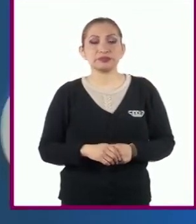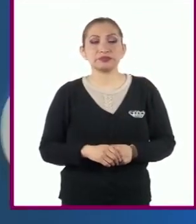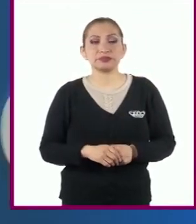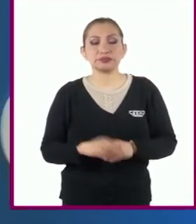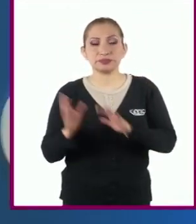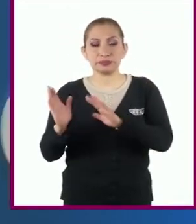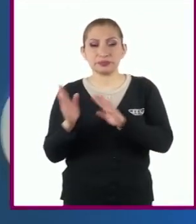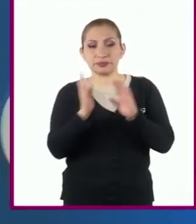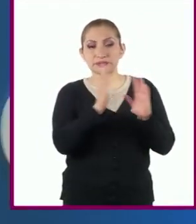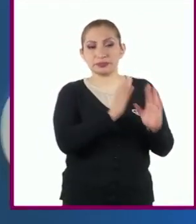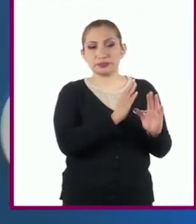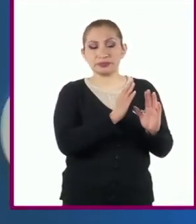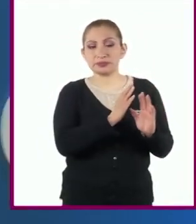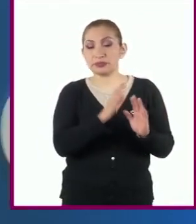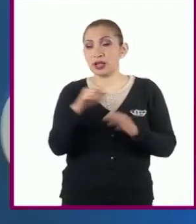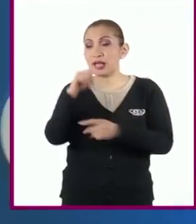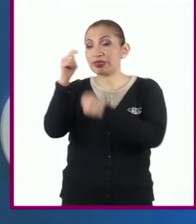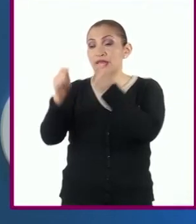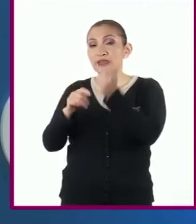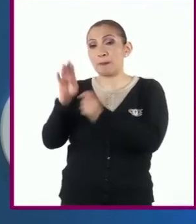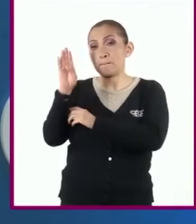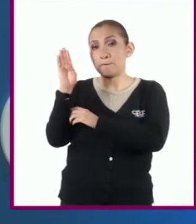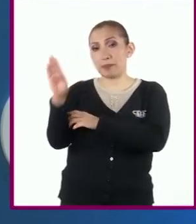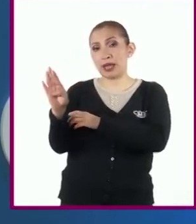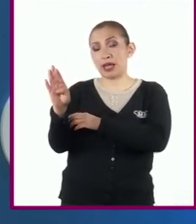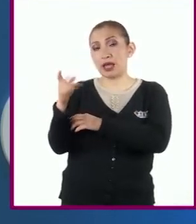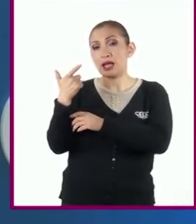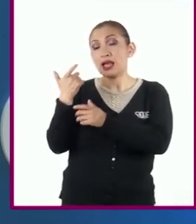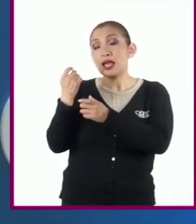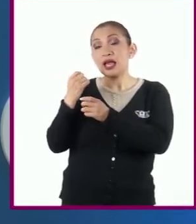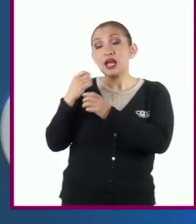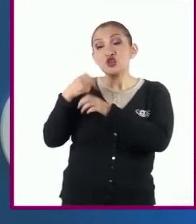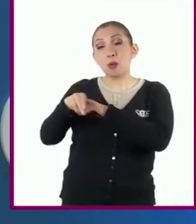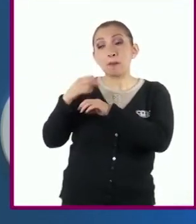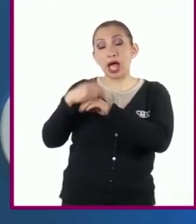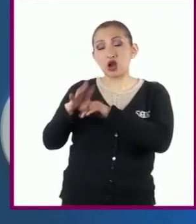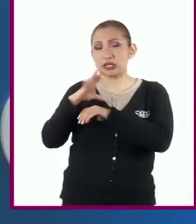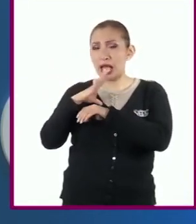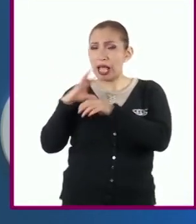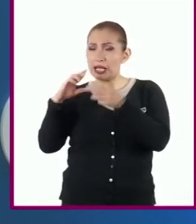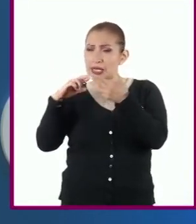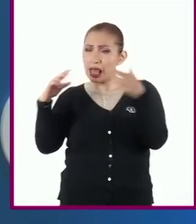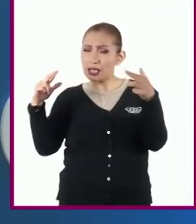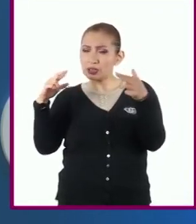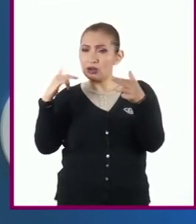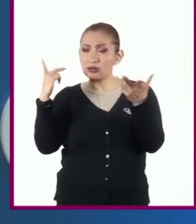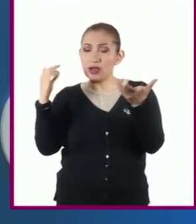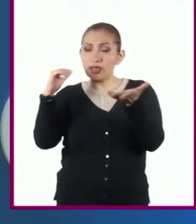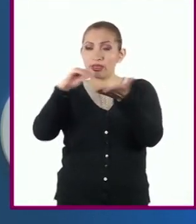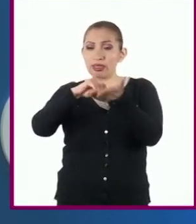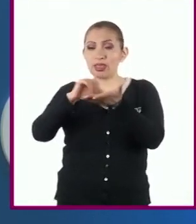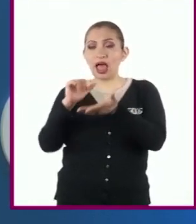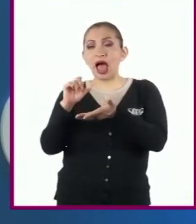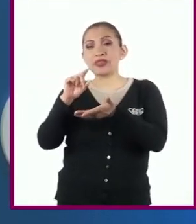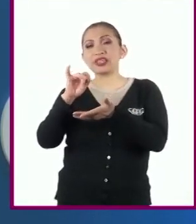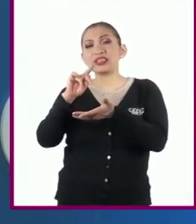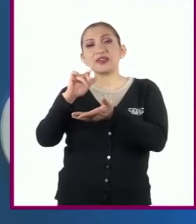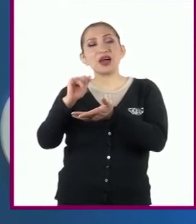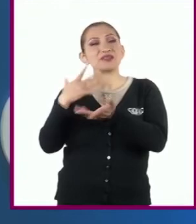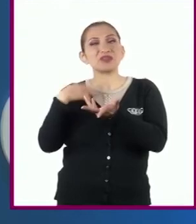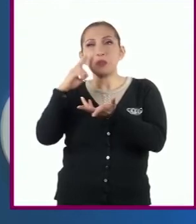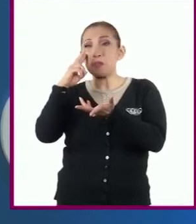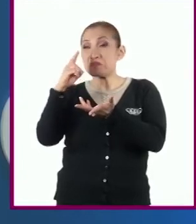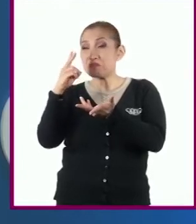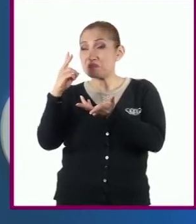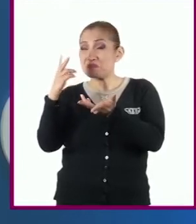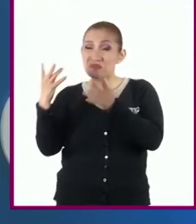En el caso el local B, los datos están en una relación aditiva. No tiene sentido